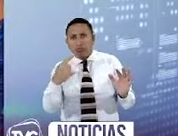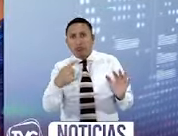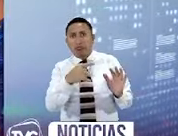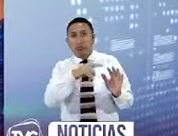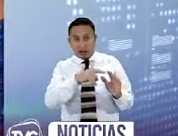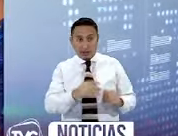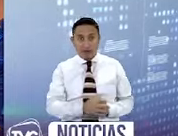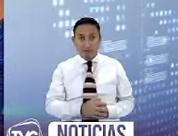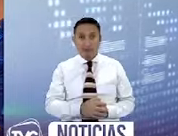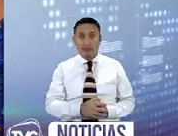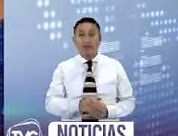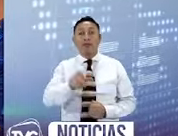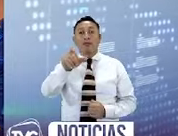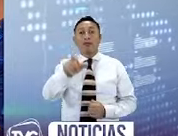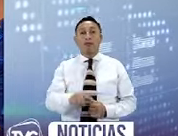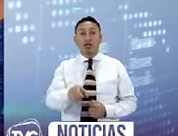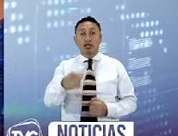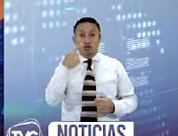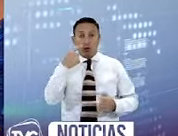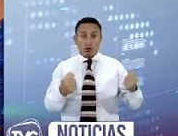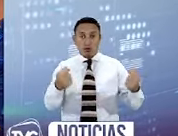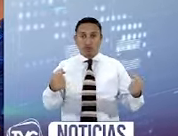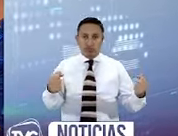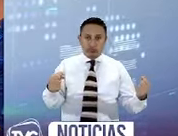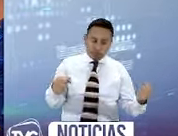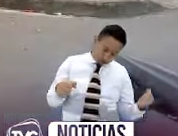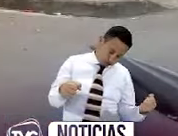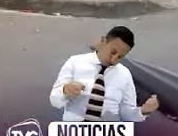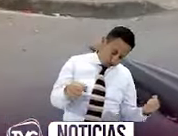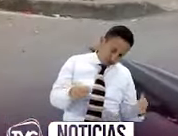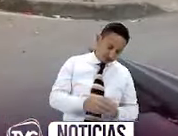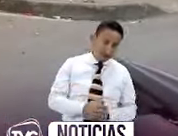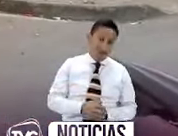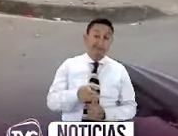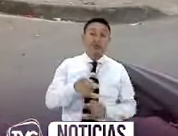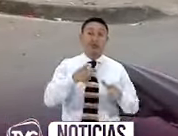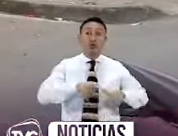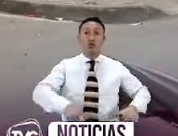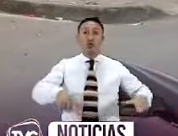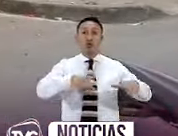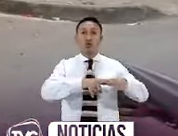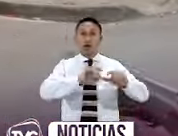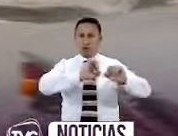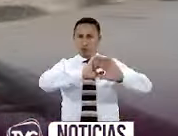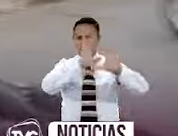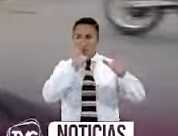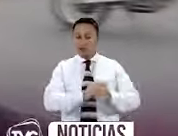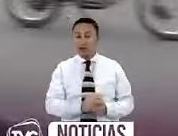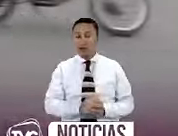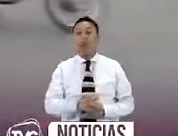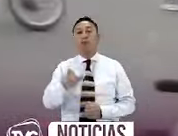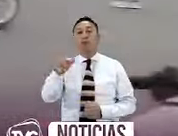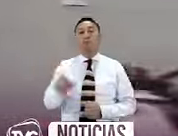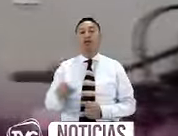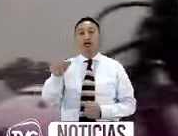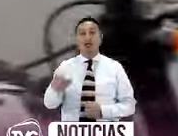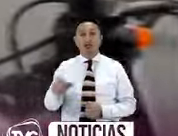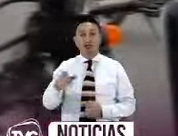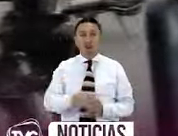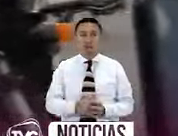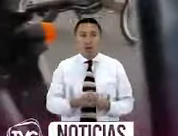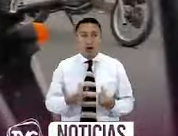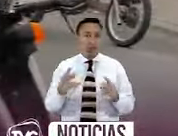yacía sin vida su conductor. Fue en este sitio y a plena luz del día cuando sujetos hasta ahora